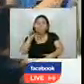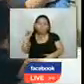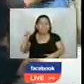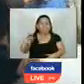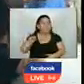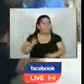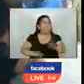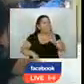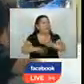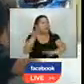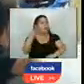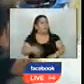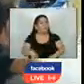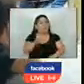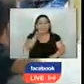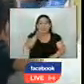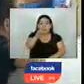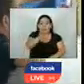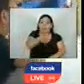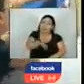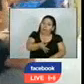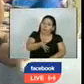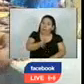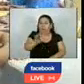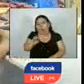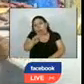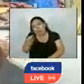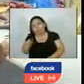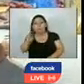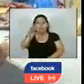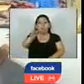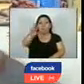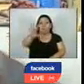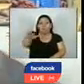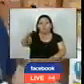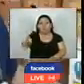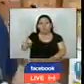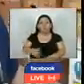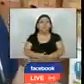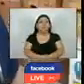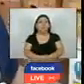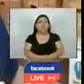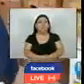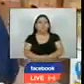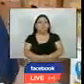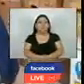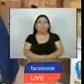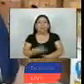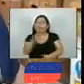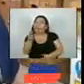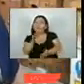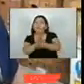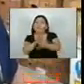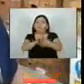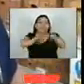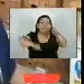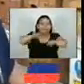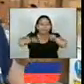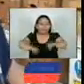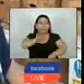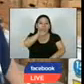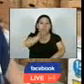un incremento que va desde los 10 centavos hasta los 25 centavos. Los precios andan variando, hay